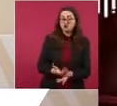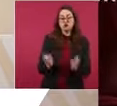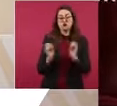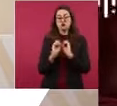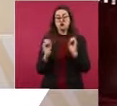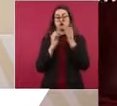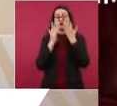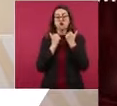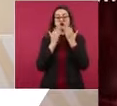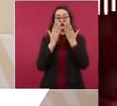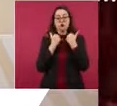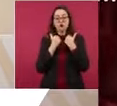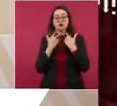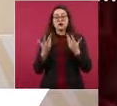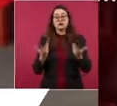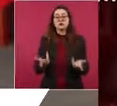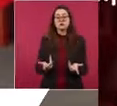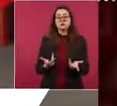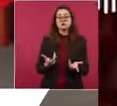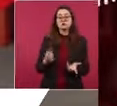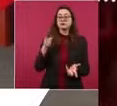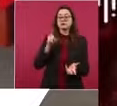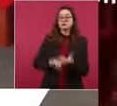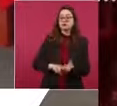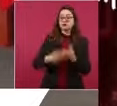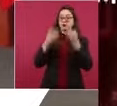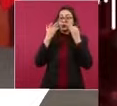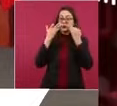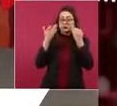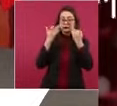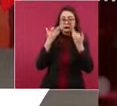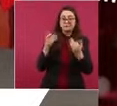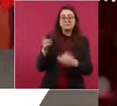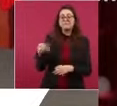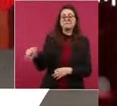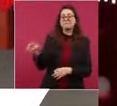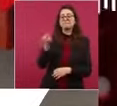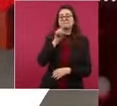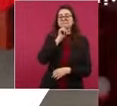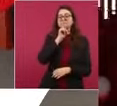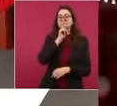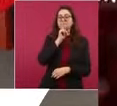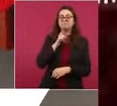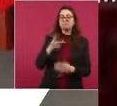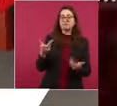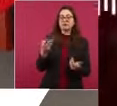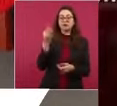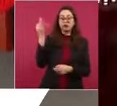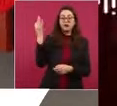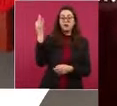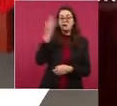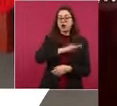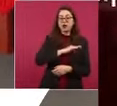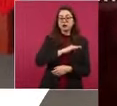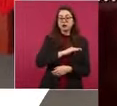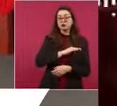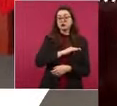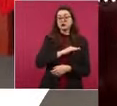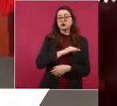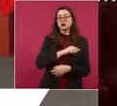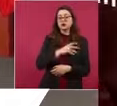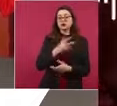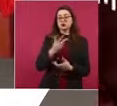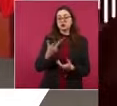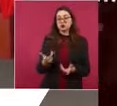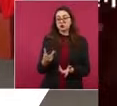derecho. Finalmente consideró que es partidario de que se pensara más en el futuro, en el pasado, y que quien cometa un delito